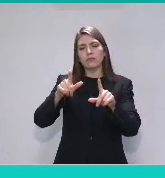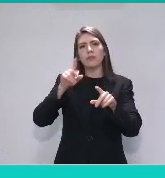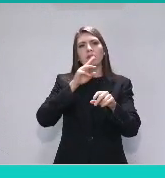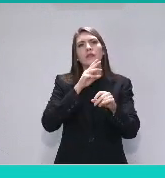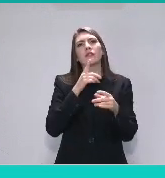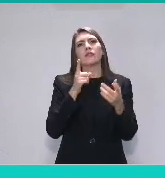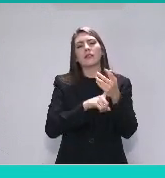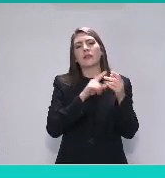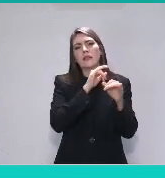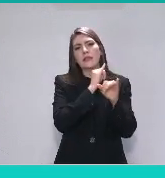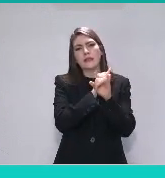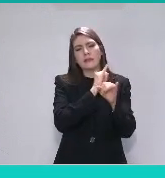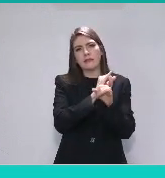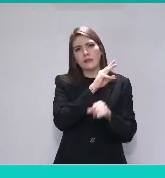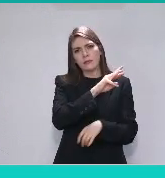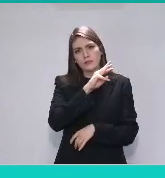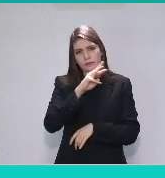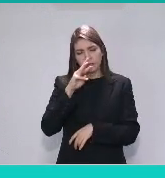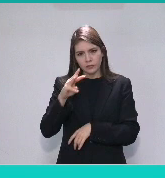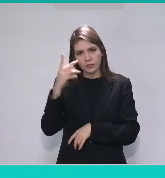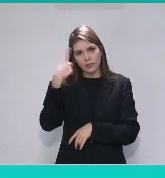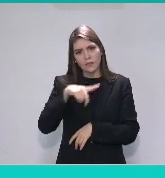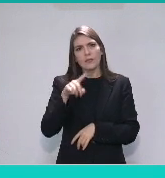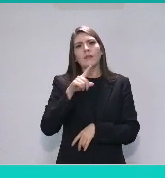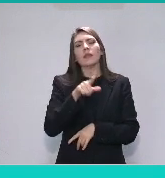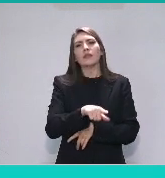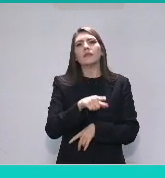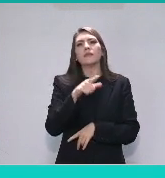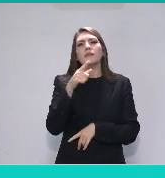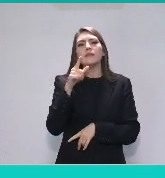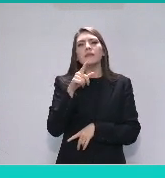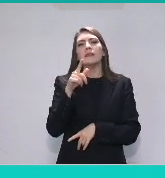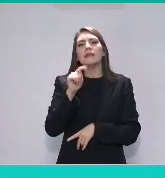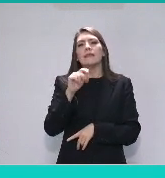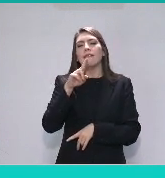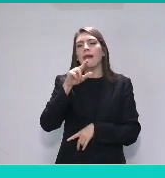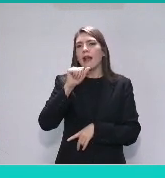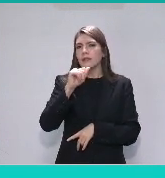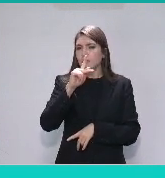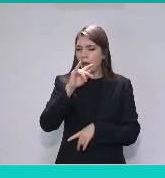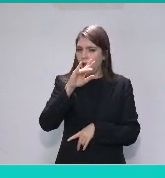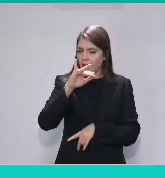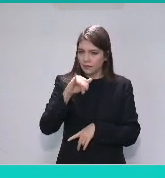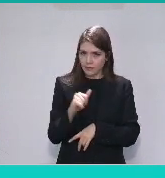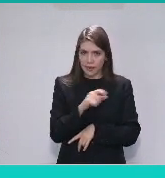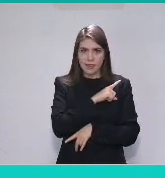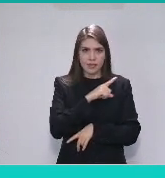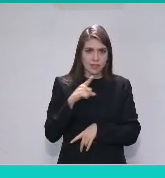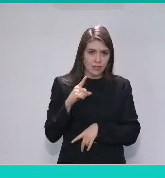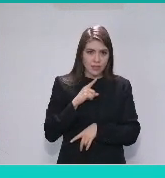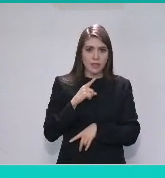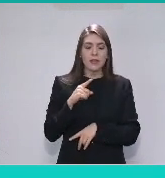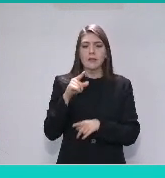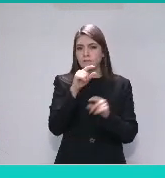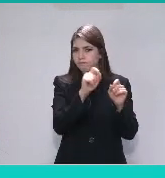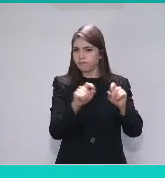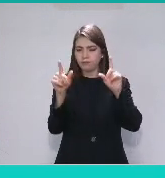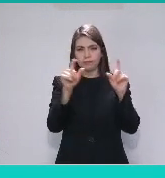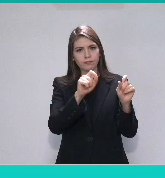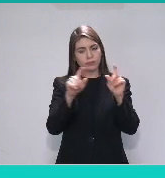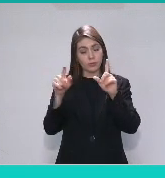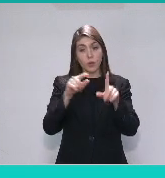transparencia de la plataforma nacional de transparencia información pública de oficio y además todas las